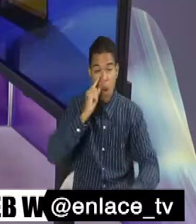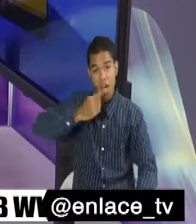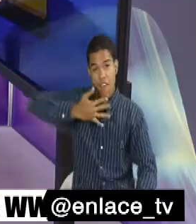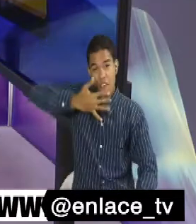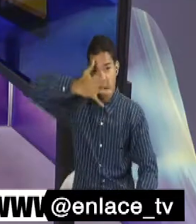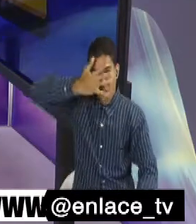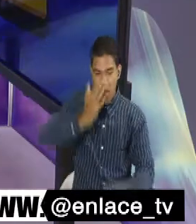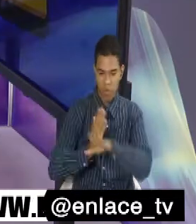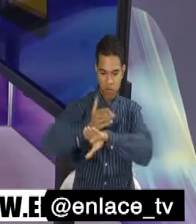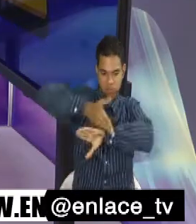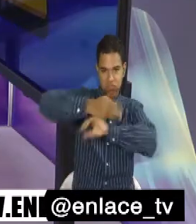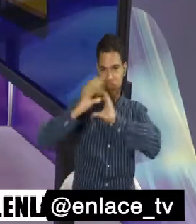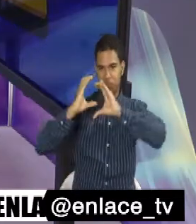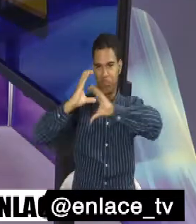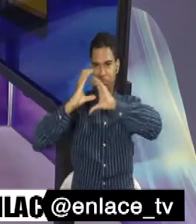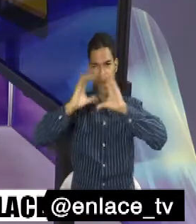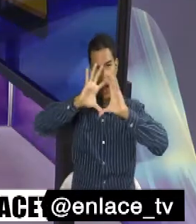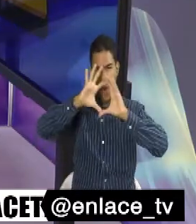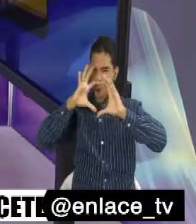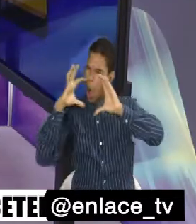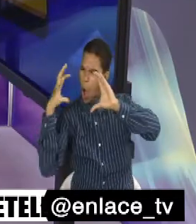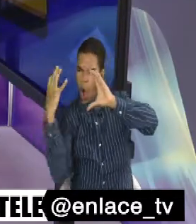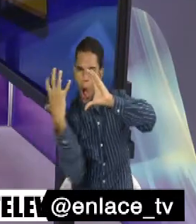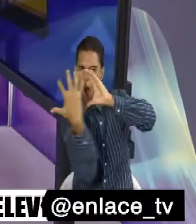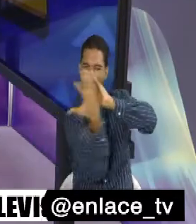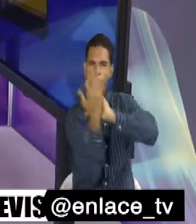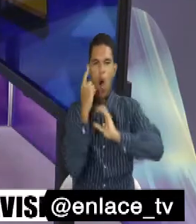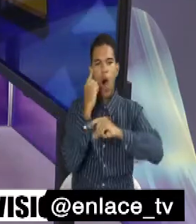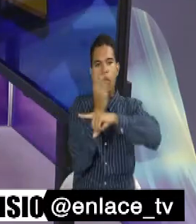desde cualquier parte del mundo a través de nuestra página